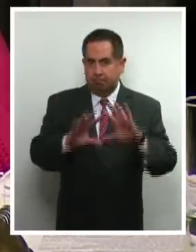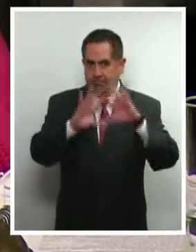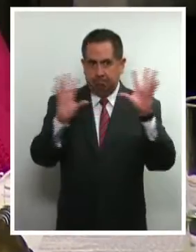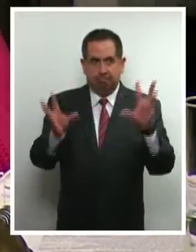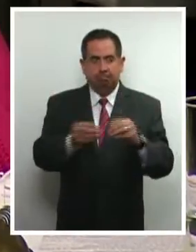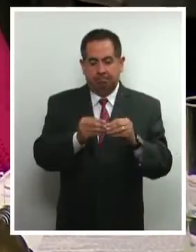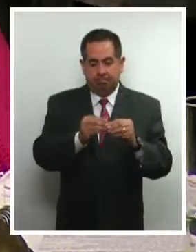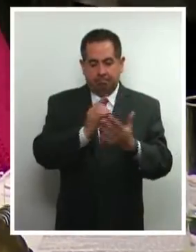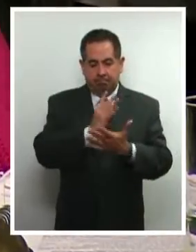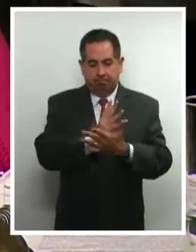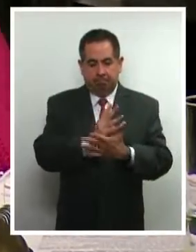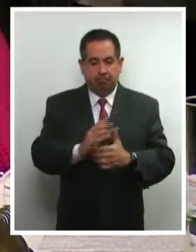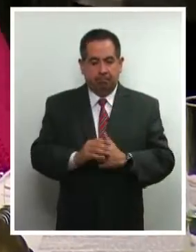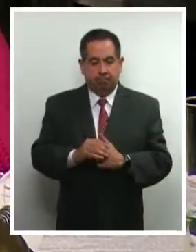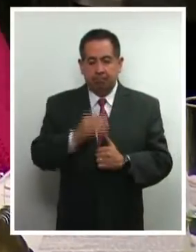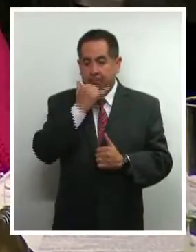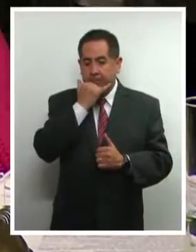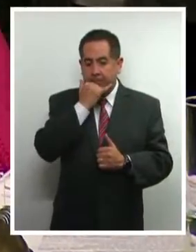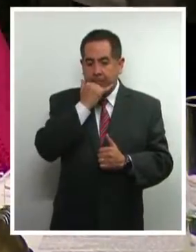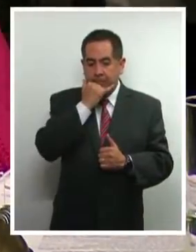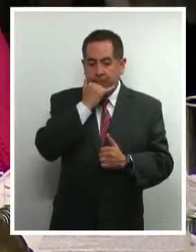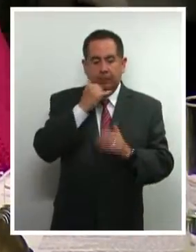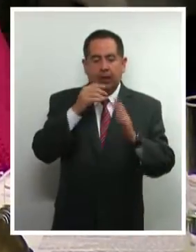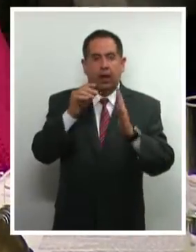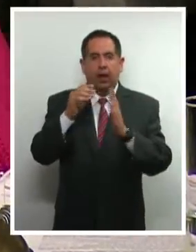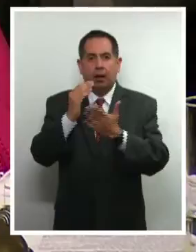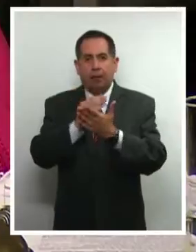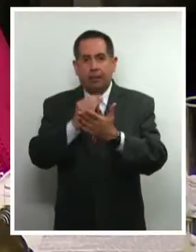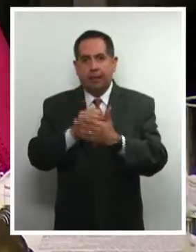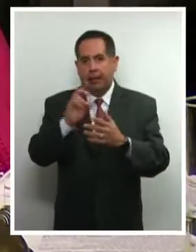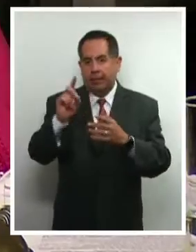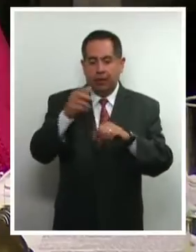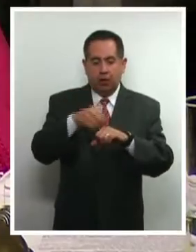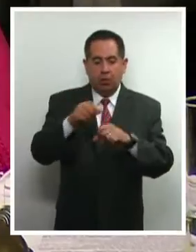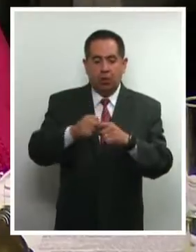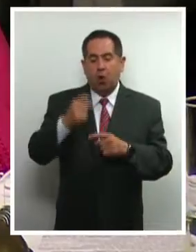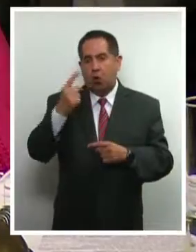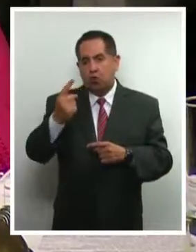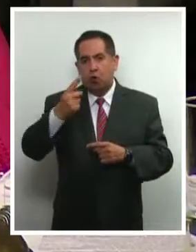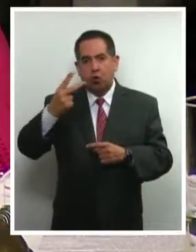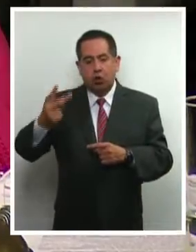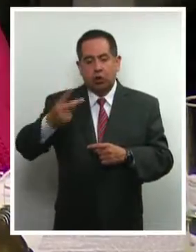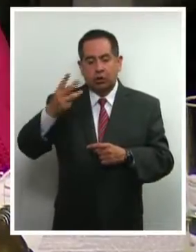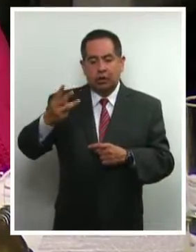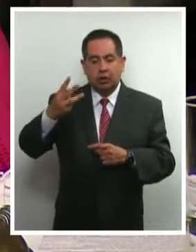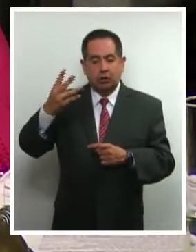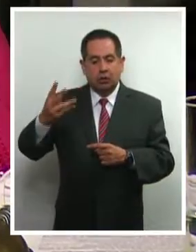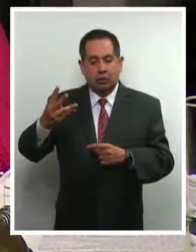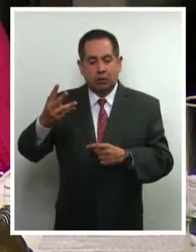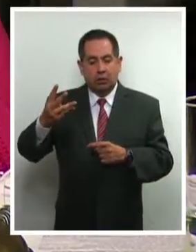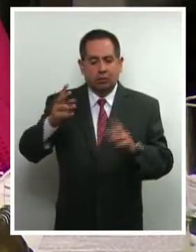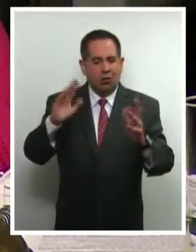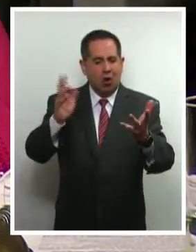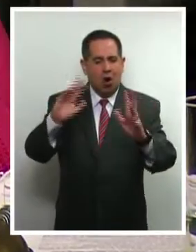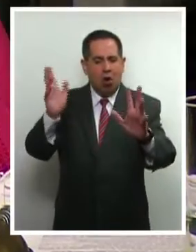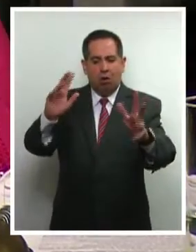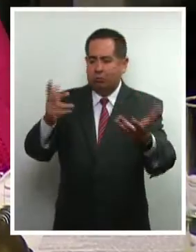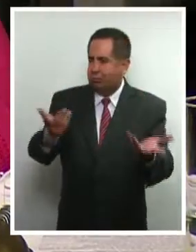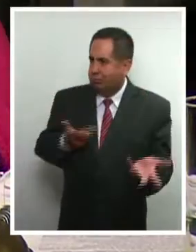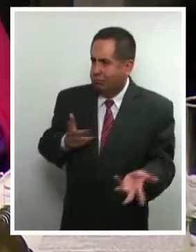general. Perdón, apartados de numeral 1, 2, 3, 4,